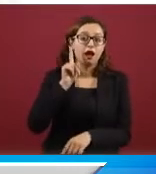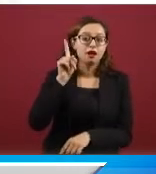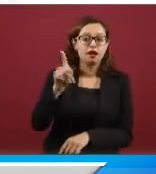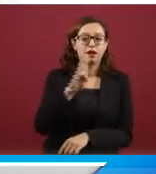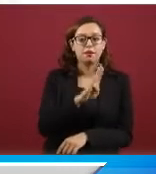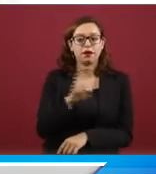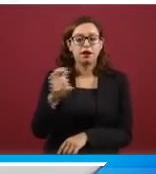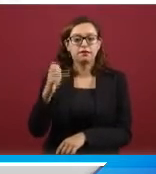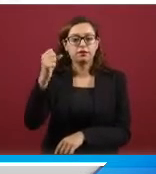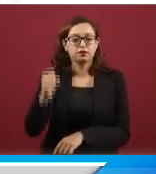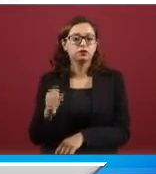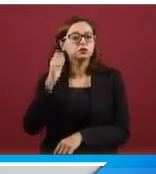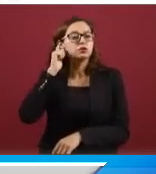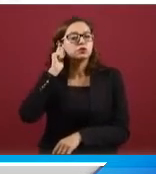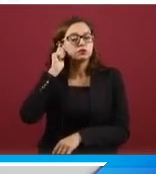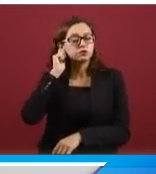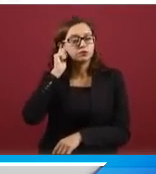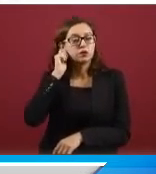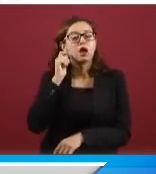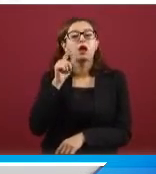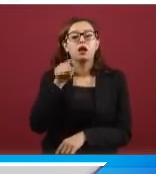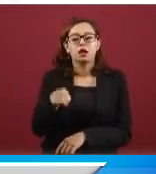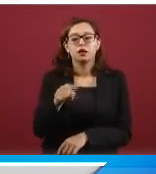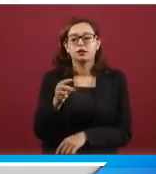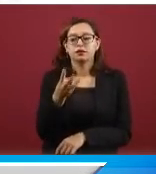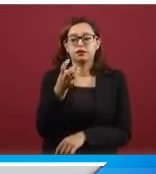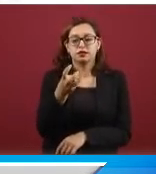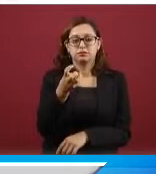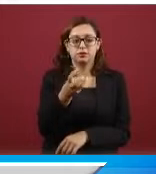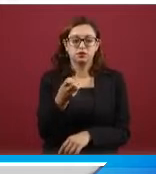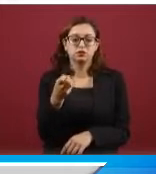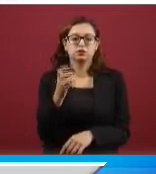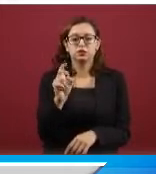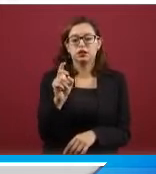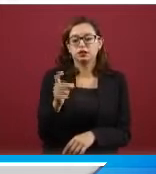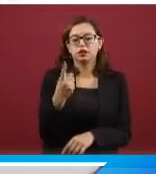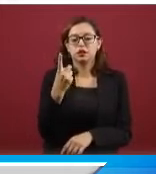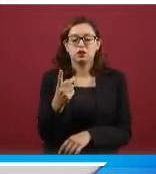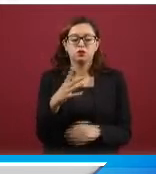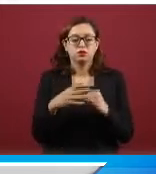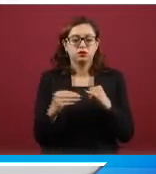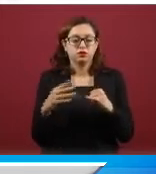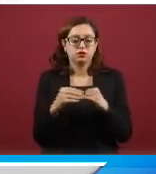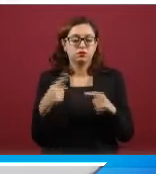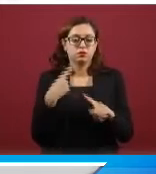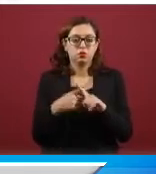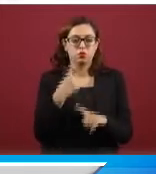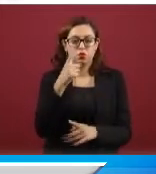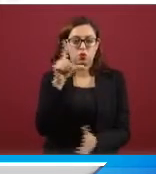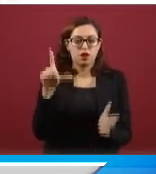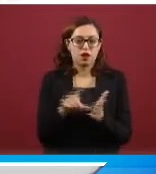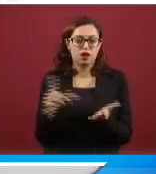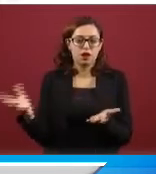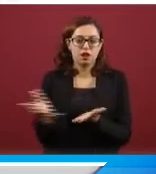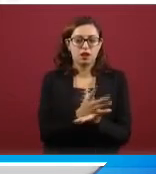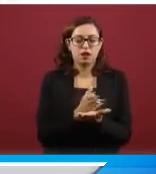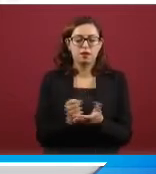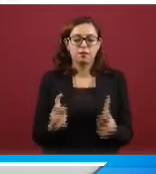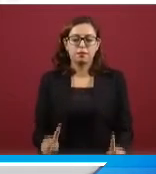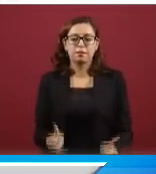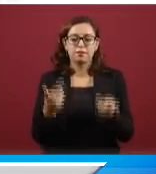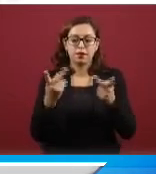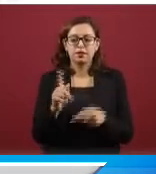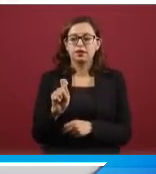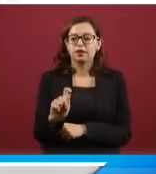gasolina regular marca Chevron a 20.84, gasolina premium marca Chevron a 22.67, diésel